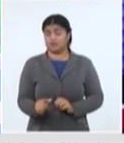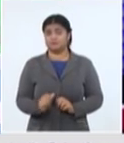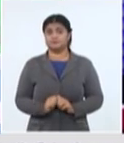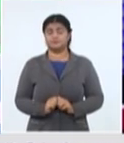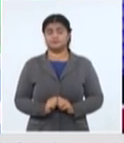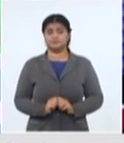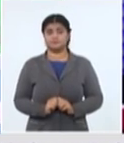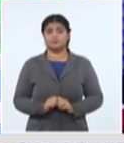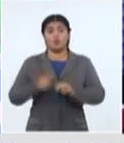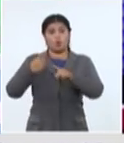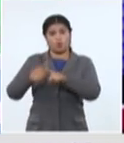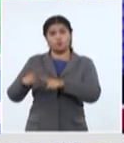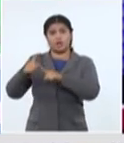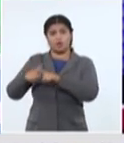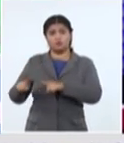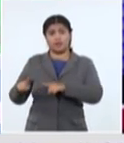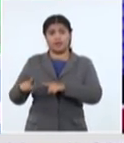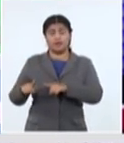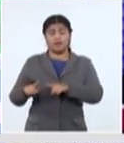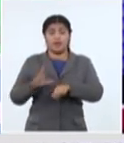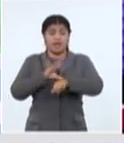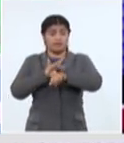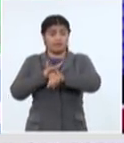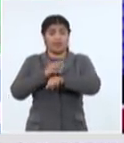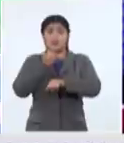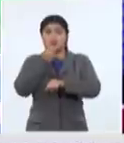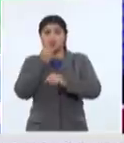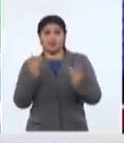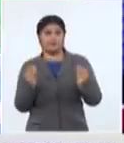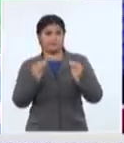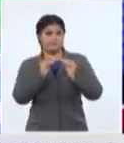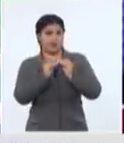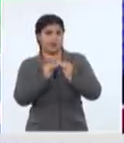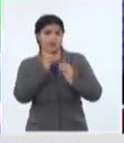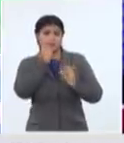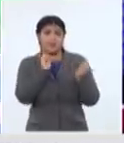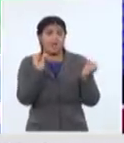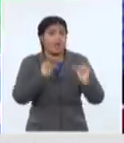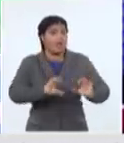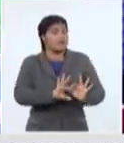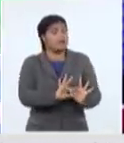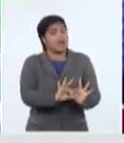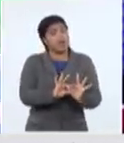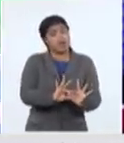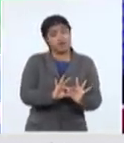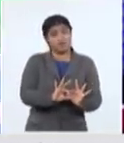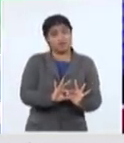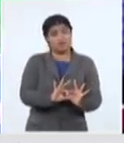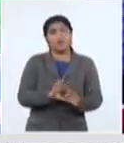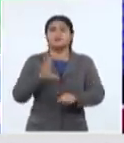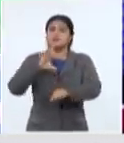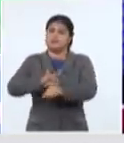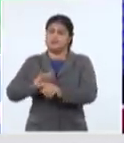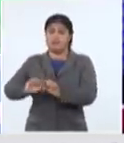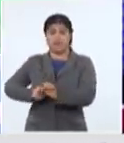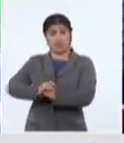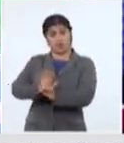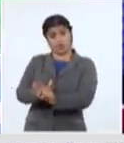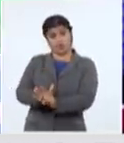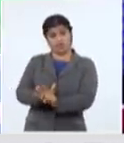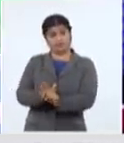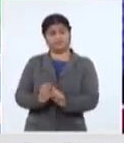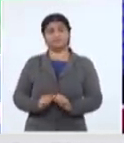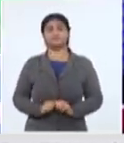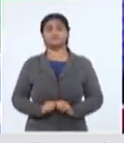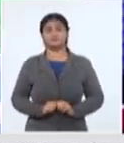de otras enfermedades que aumentan el riesgo de este padecimiento, y también porque